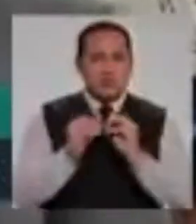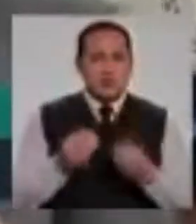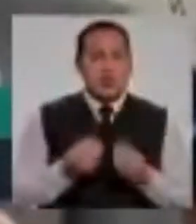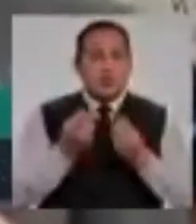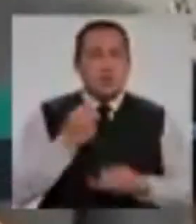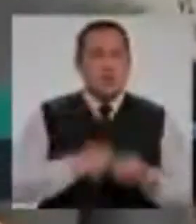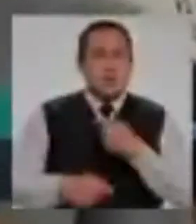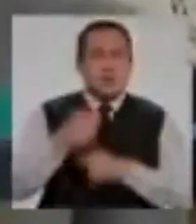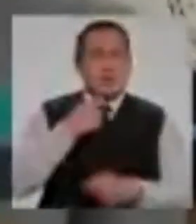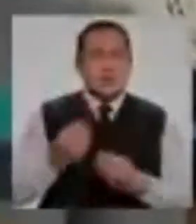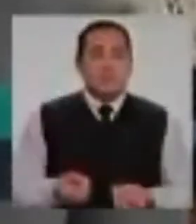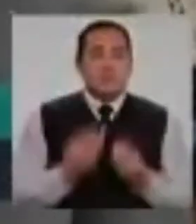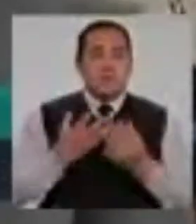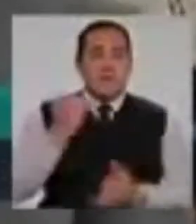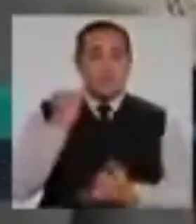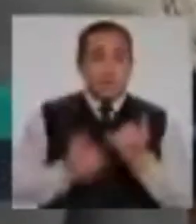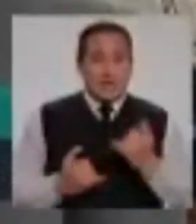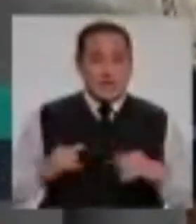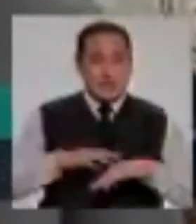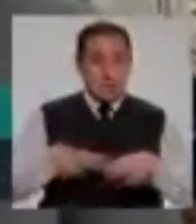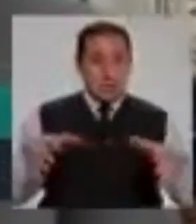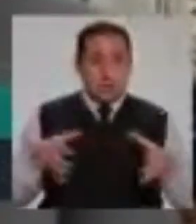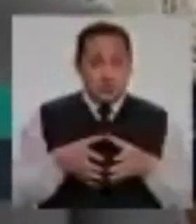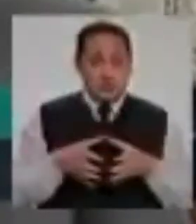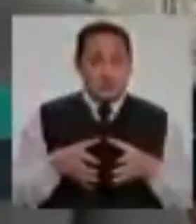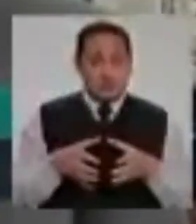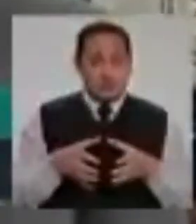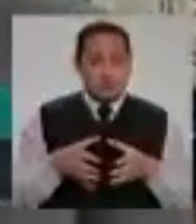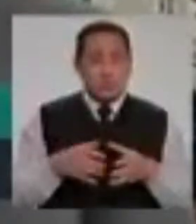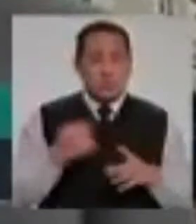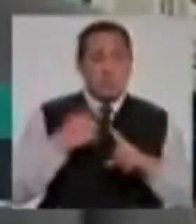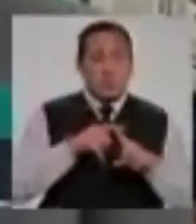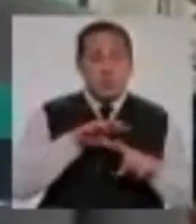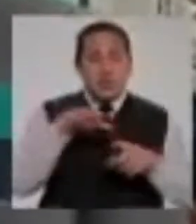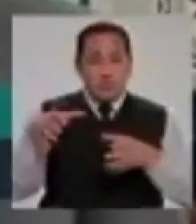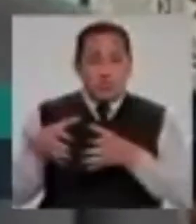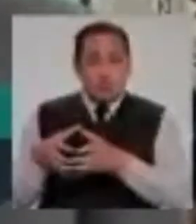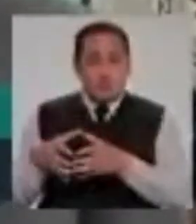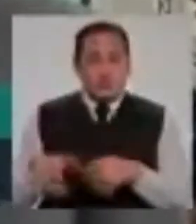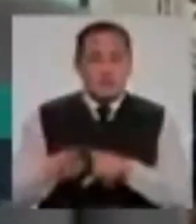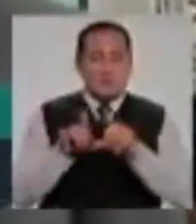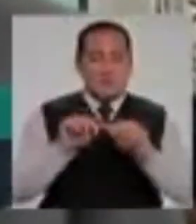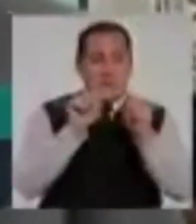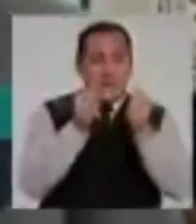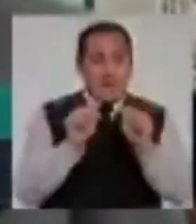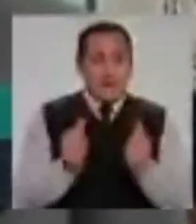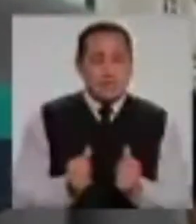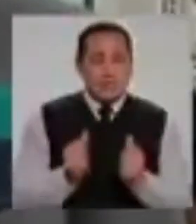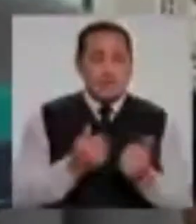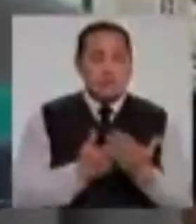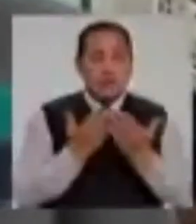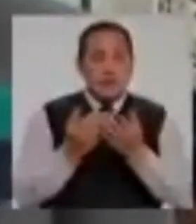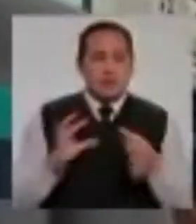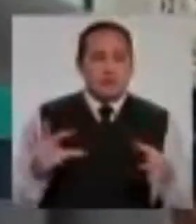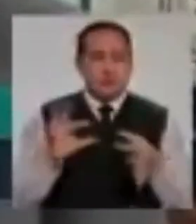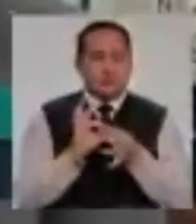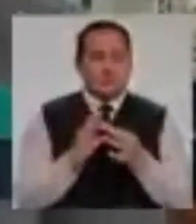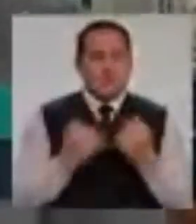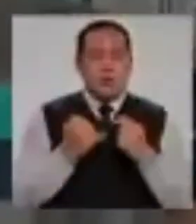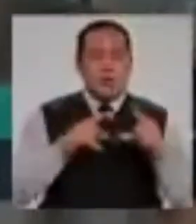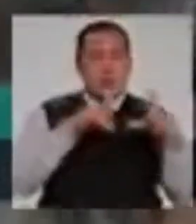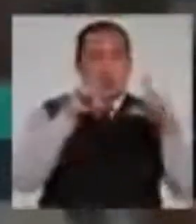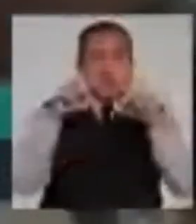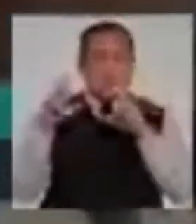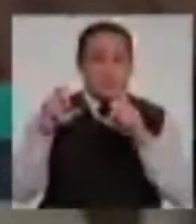cuales comercializan, porque al final de cuentas, por un lado, la artesanía está íntimamente vinculada